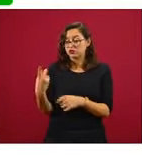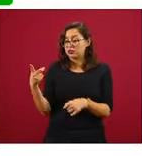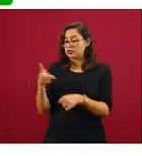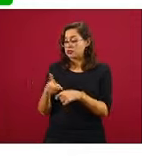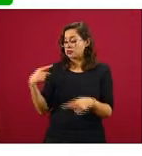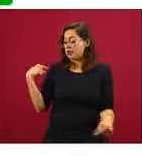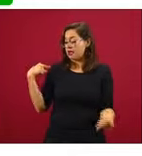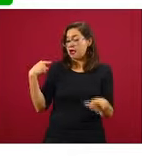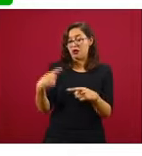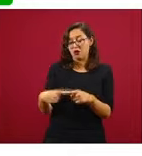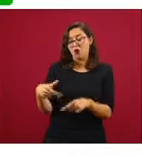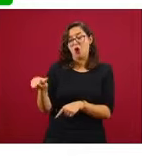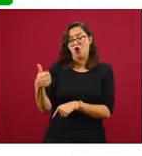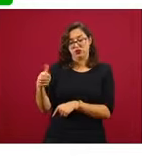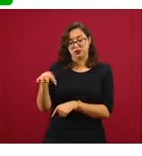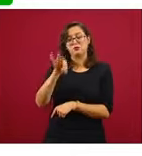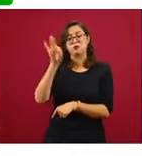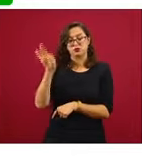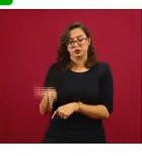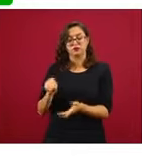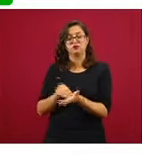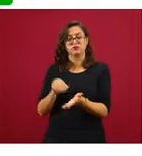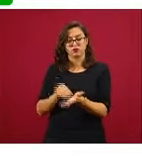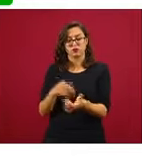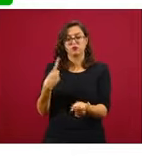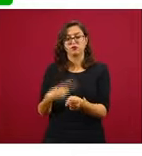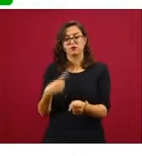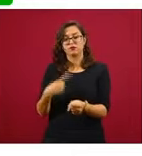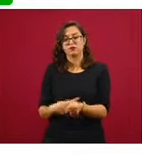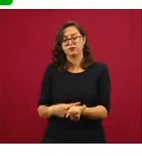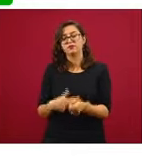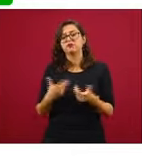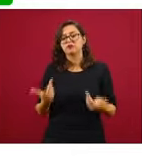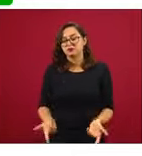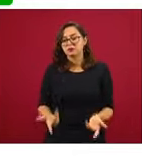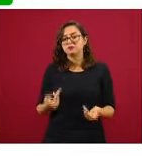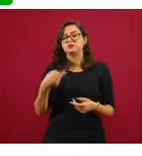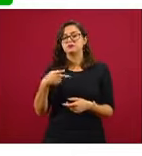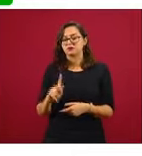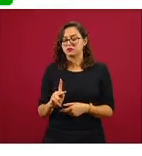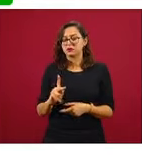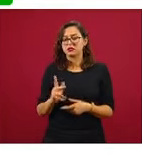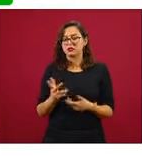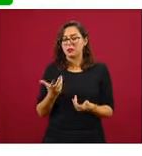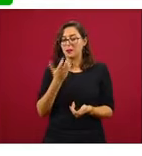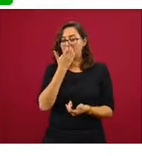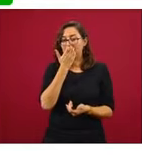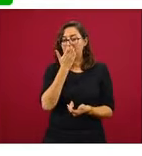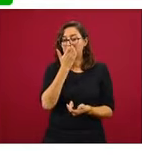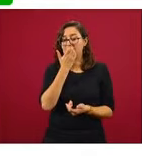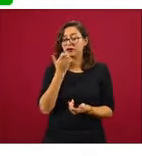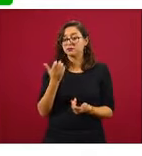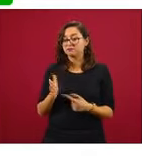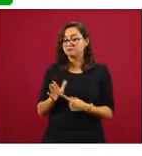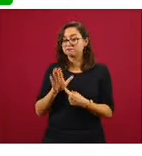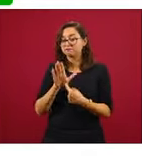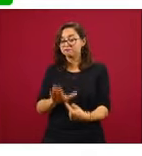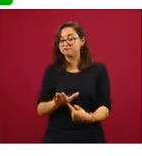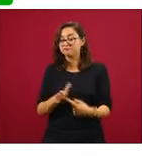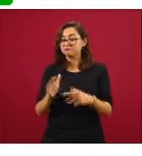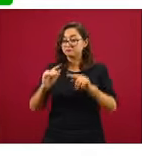media nacional, una tendencia descendente, digamos que estable, pero que todavía no evidencia un